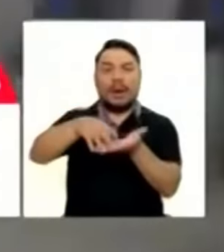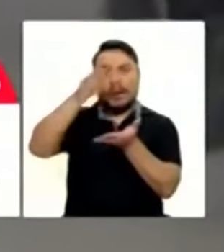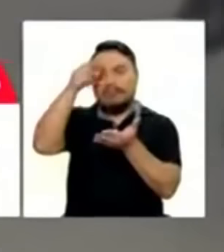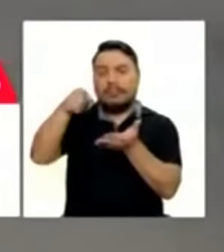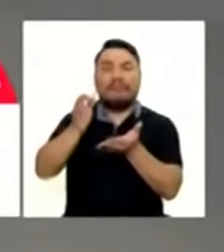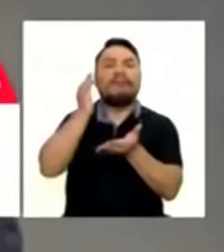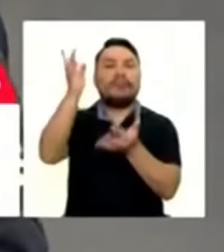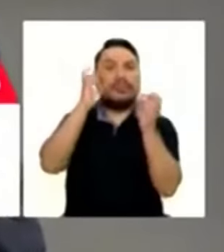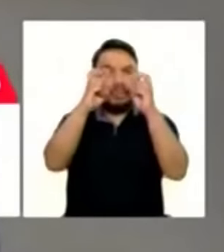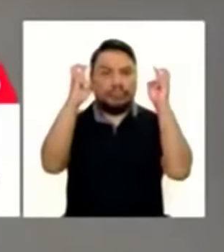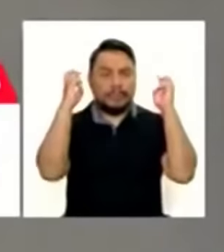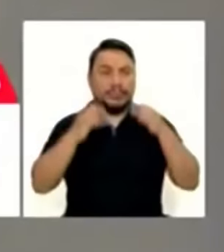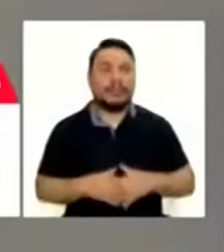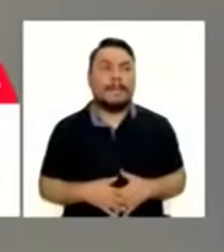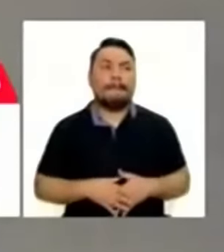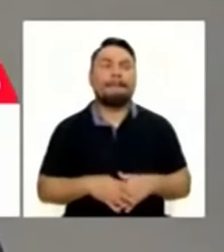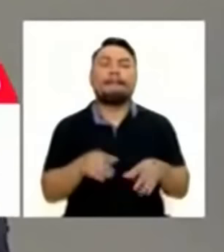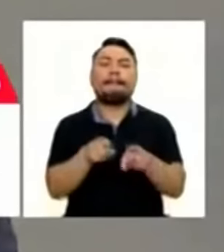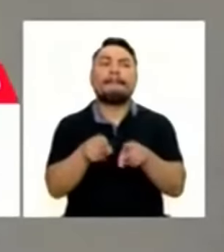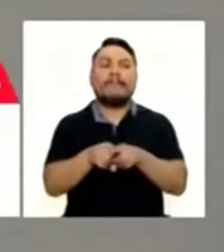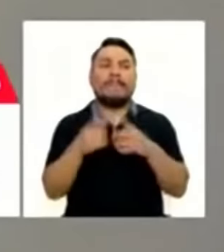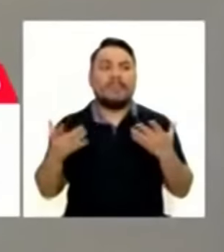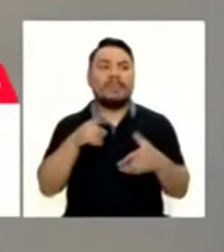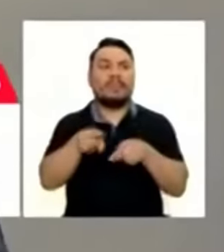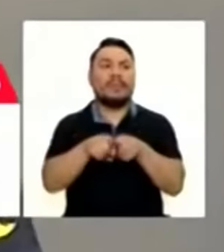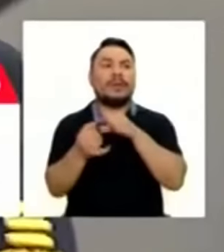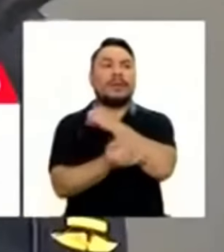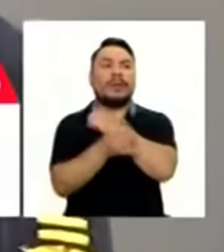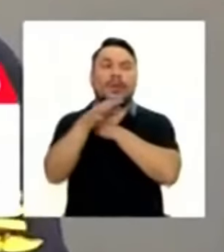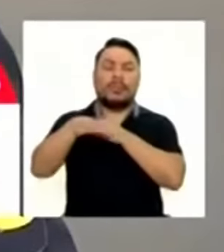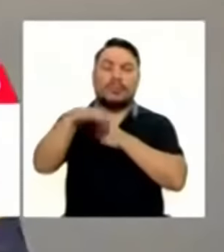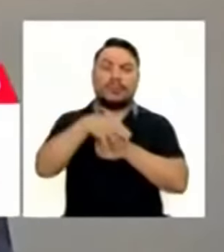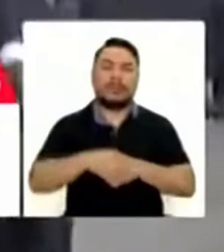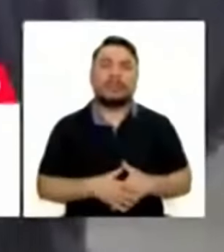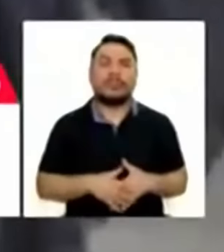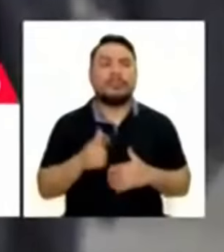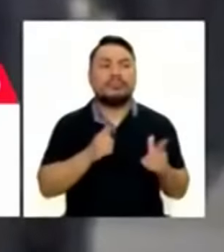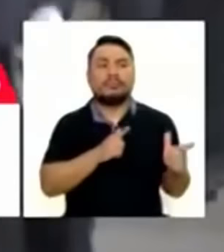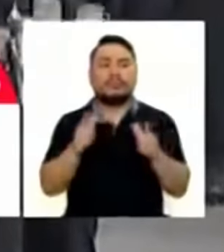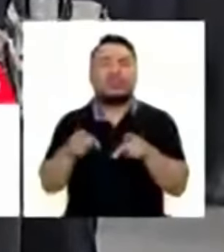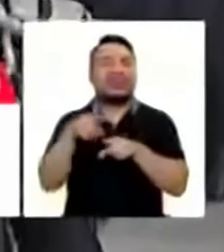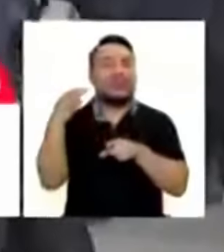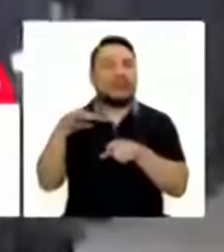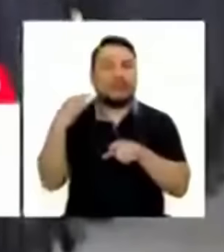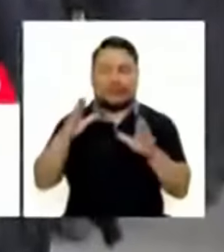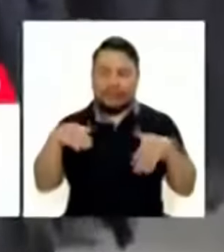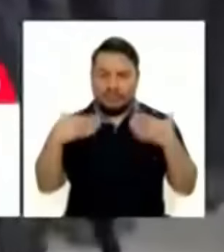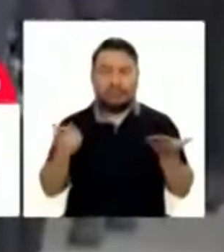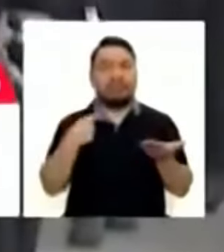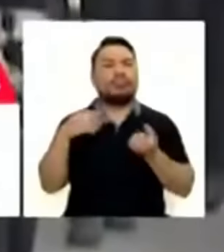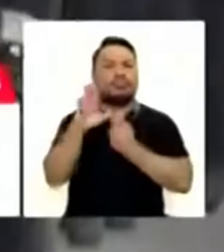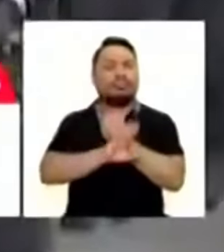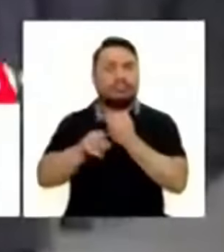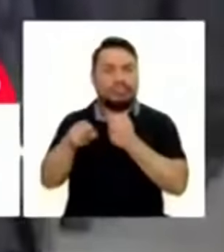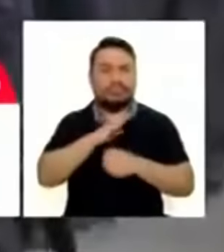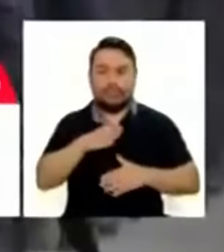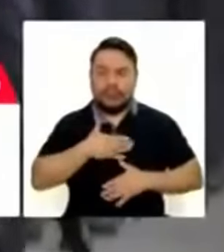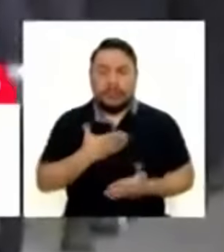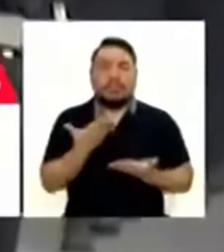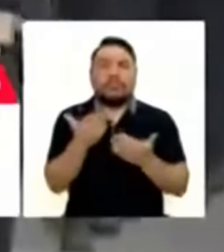helicópteros, así como material y equipo conexo de la institución, dispuestos siempre a desempeñarse en toda clase de